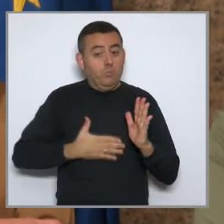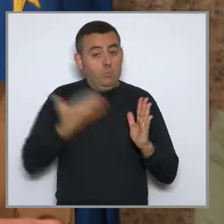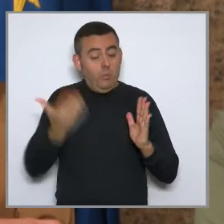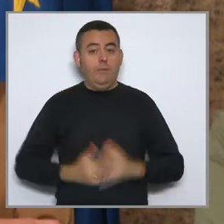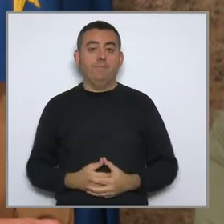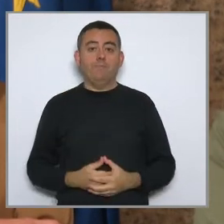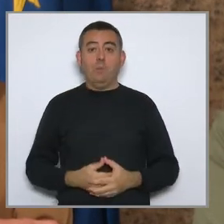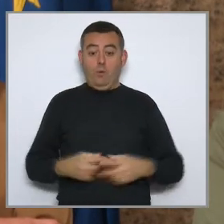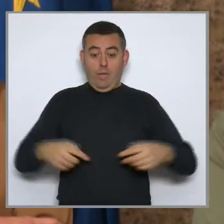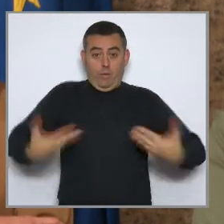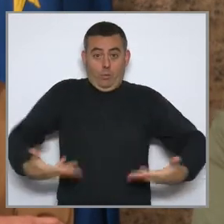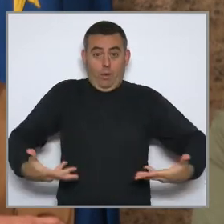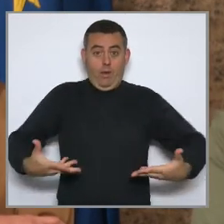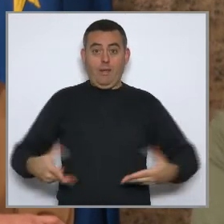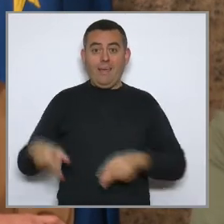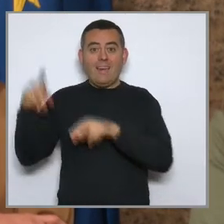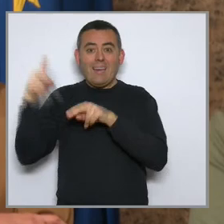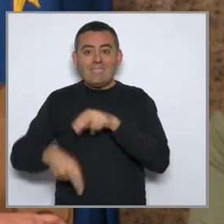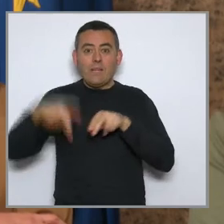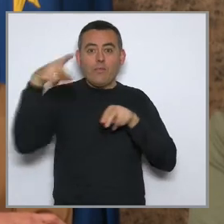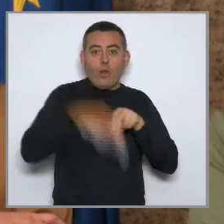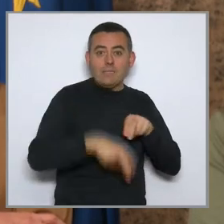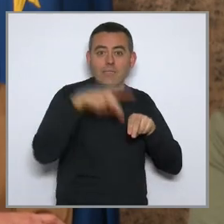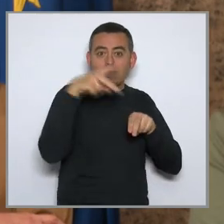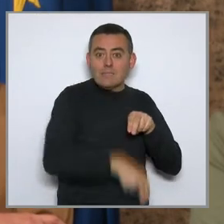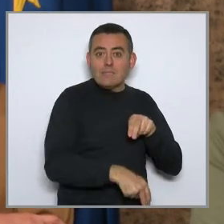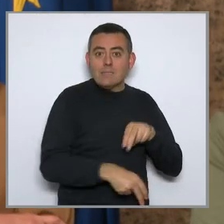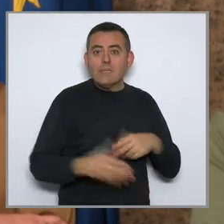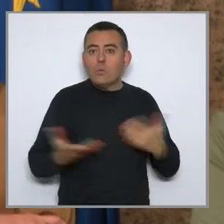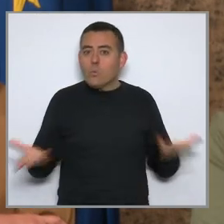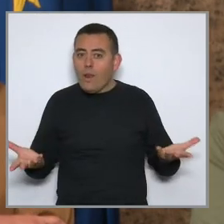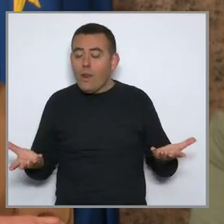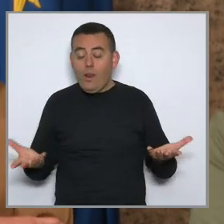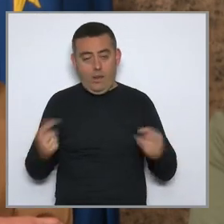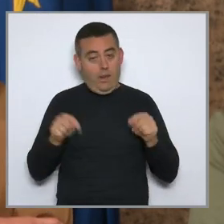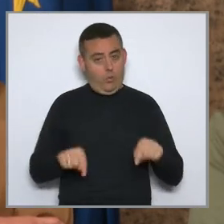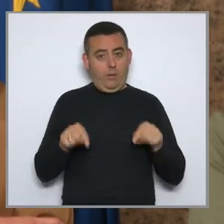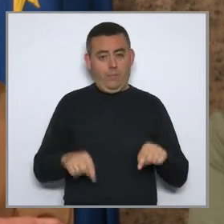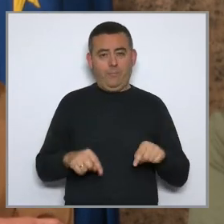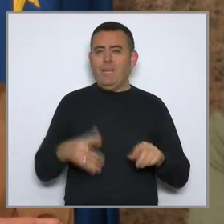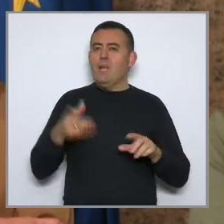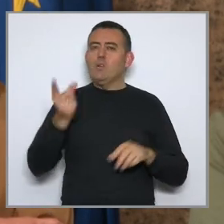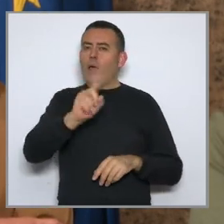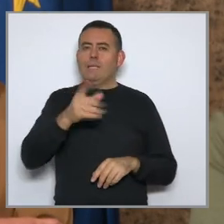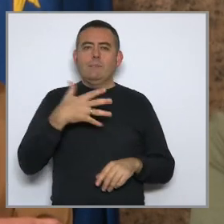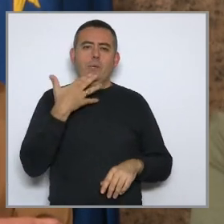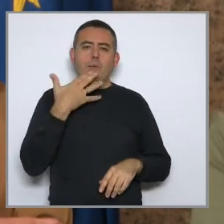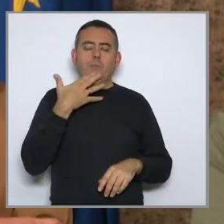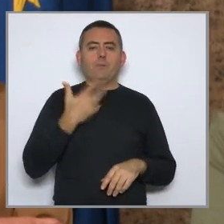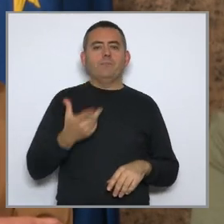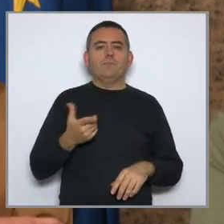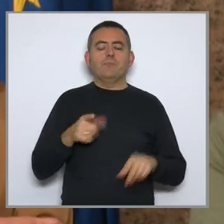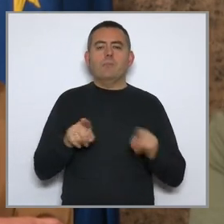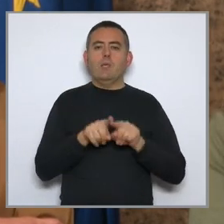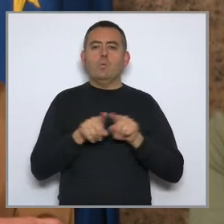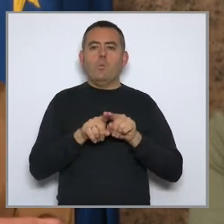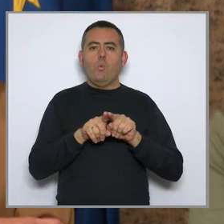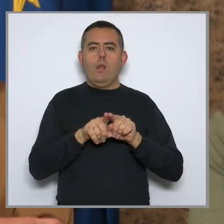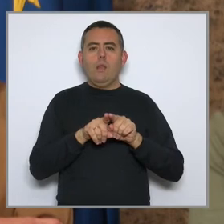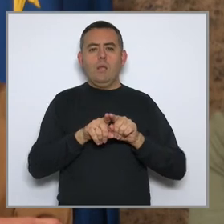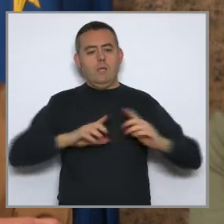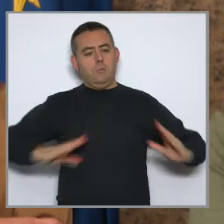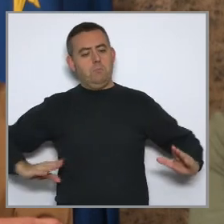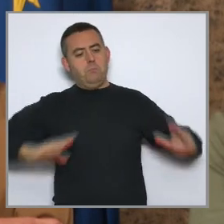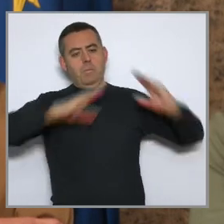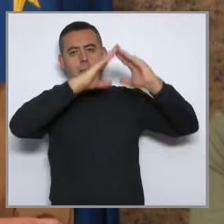que actualmente existen, porque no se trata de hacer una pirámide de grandes decisiones restrictivas y al final después que